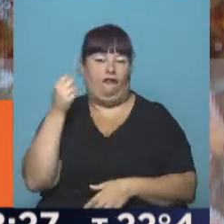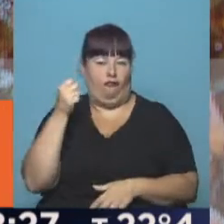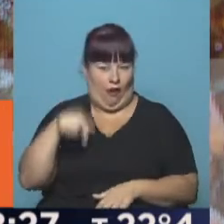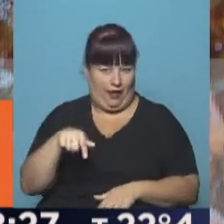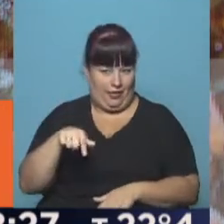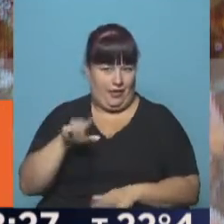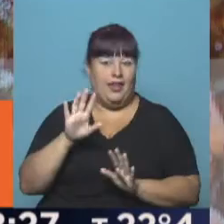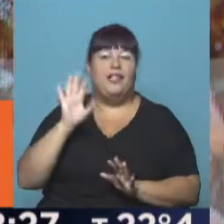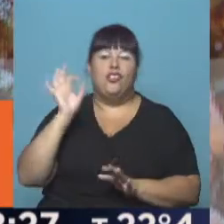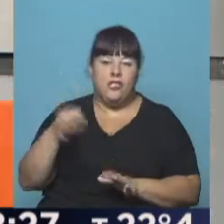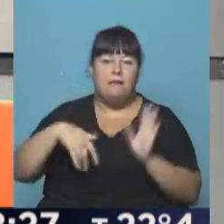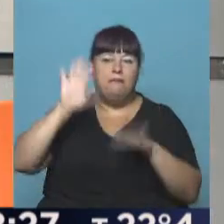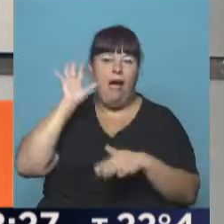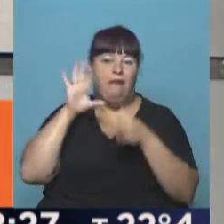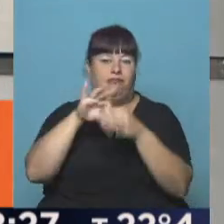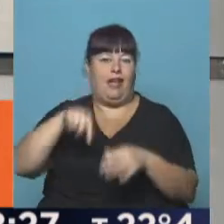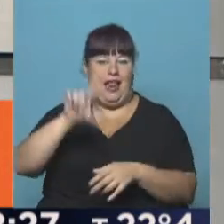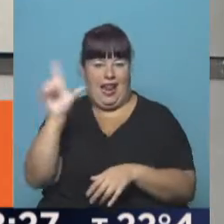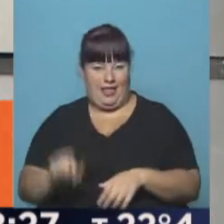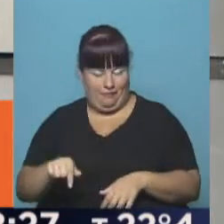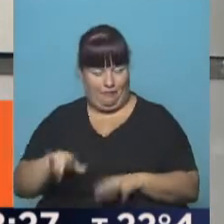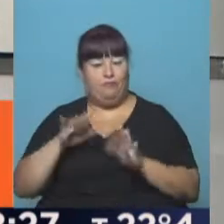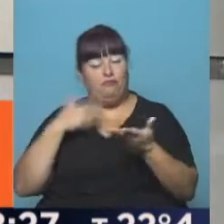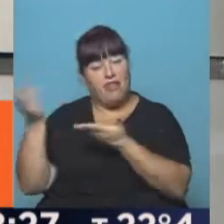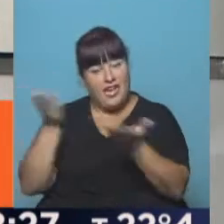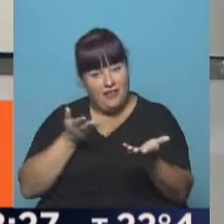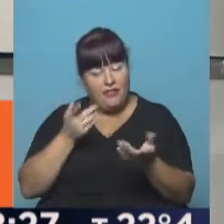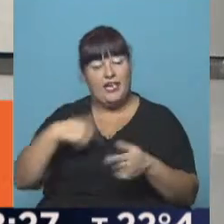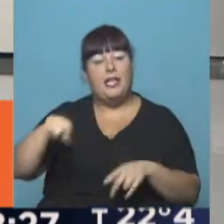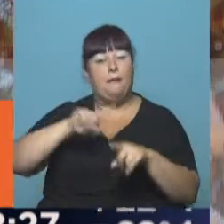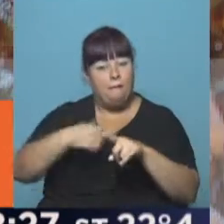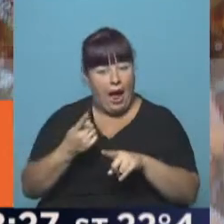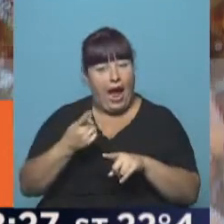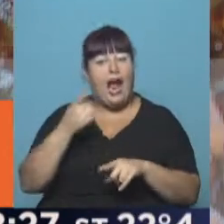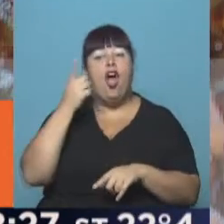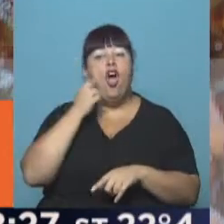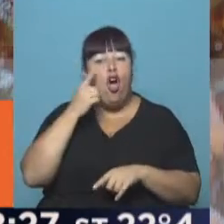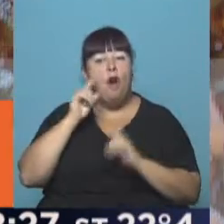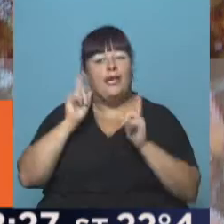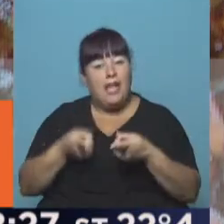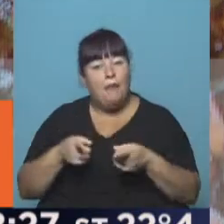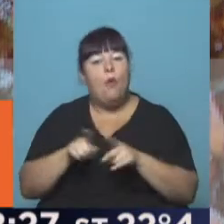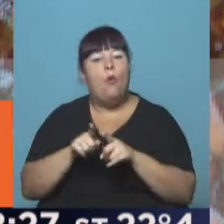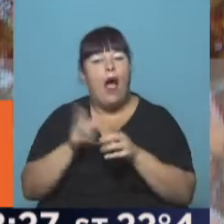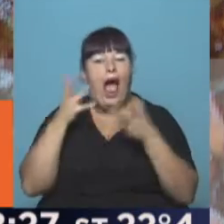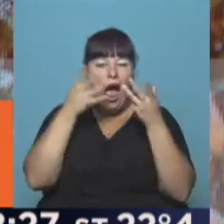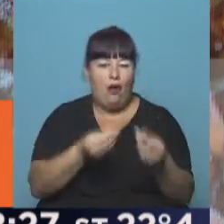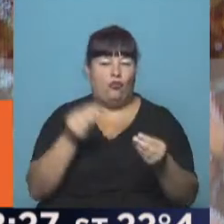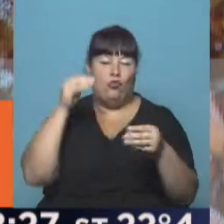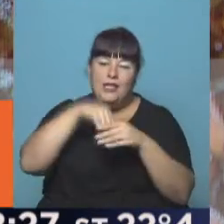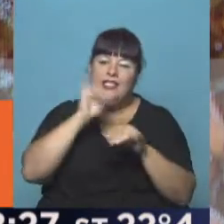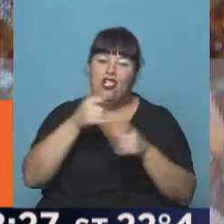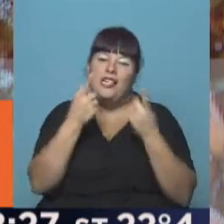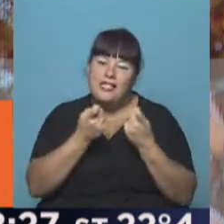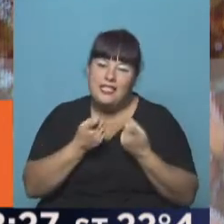¿eh? Sí. Sabemos que hay más adhesiones acá. Bueno, invitarlas a parar, invitarlos a los varones a ser partícipes